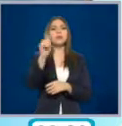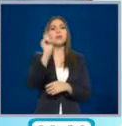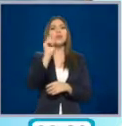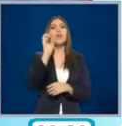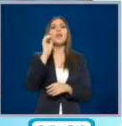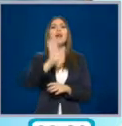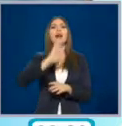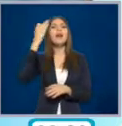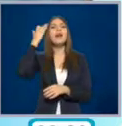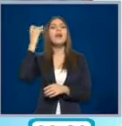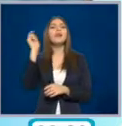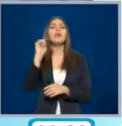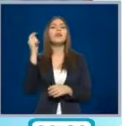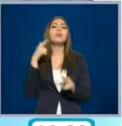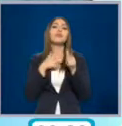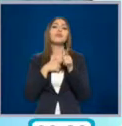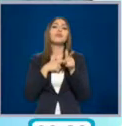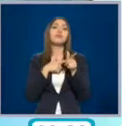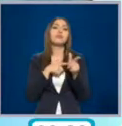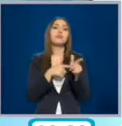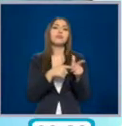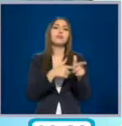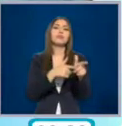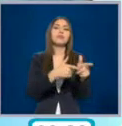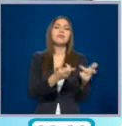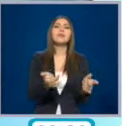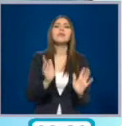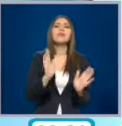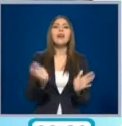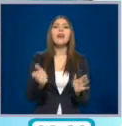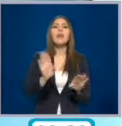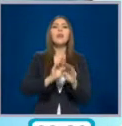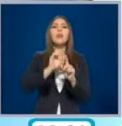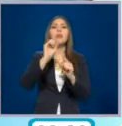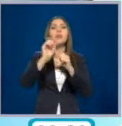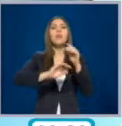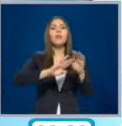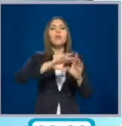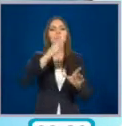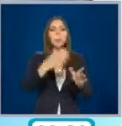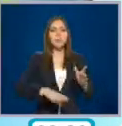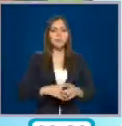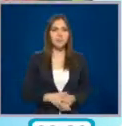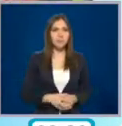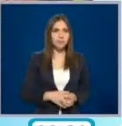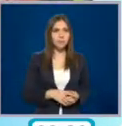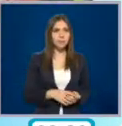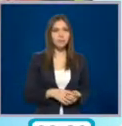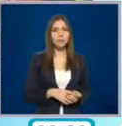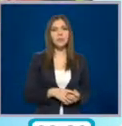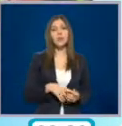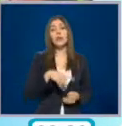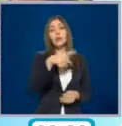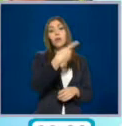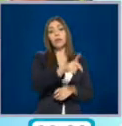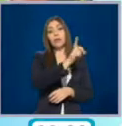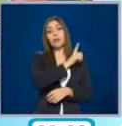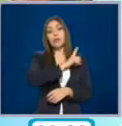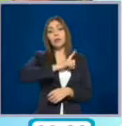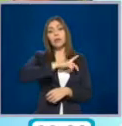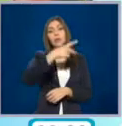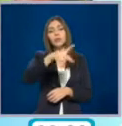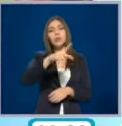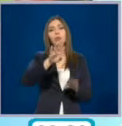muy viciada, digamos? Claro. Creo que el reto tiene que ver con el crecimiento personal. Es decir, si tú tienes